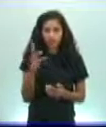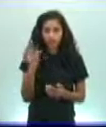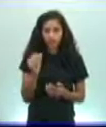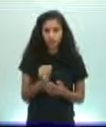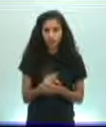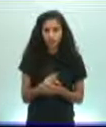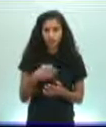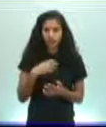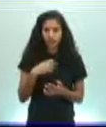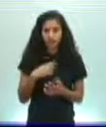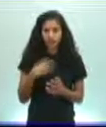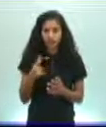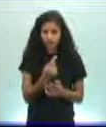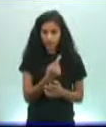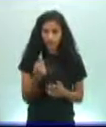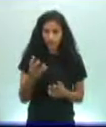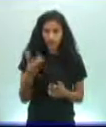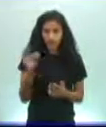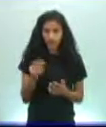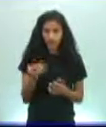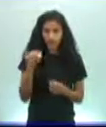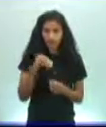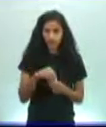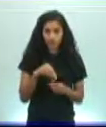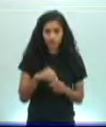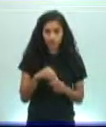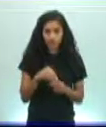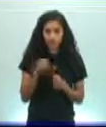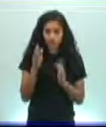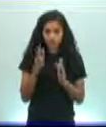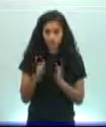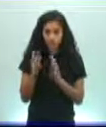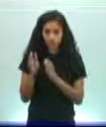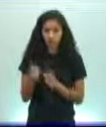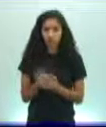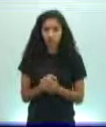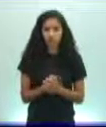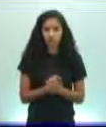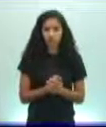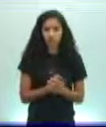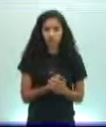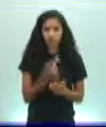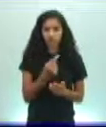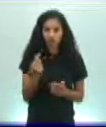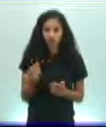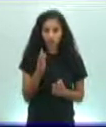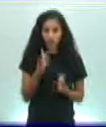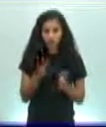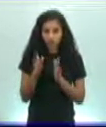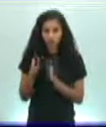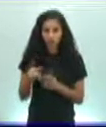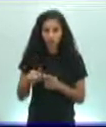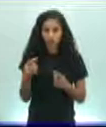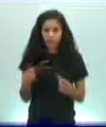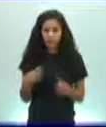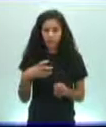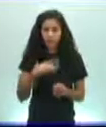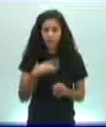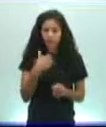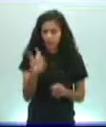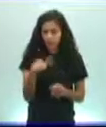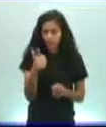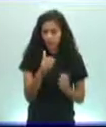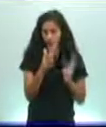que completa cada número aparece en la tabla encabezando las restantes columnas. Es por eso que hay 10